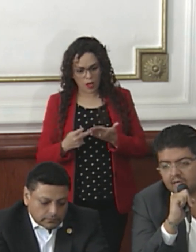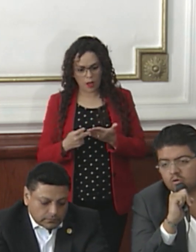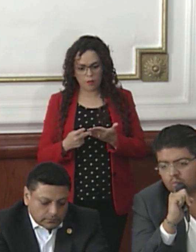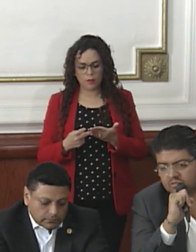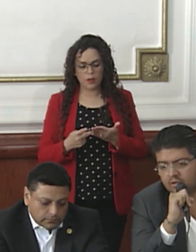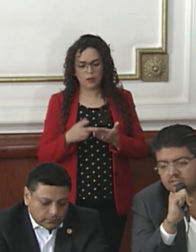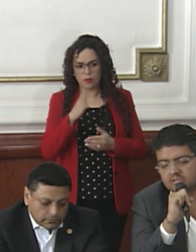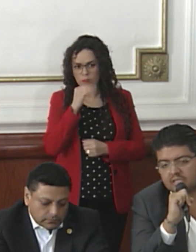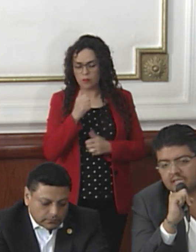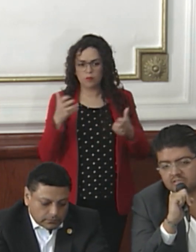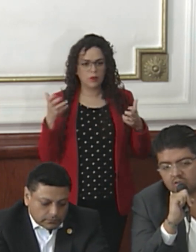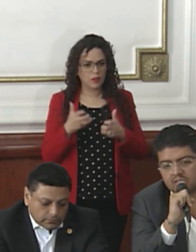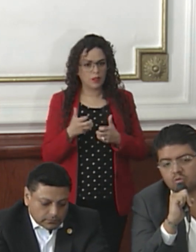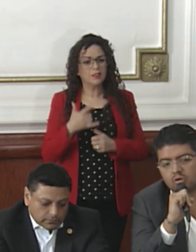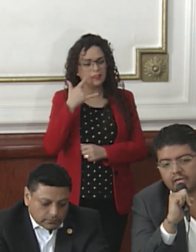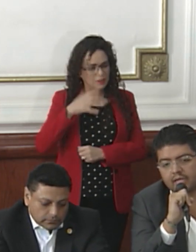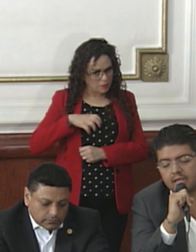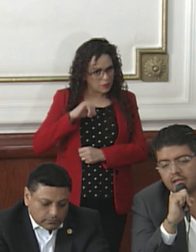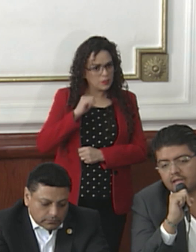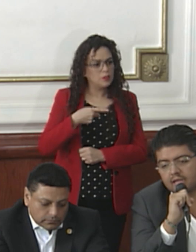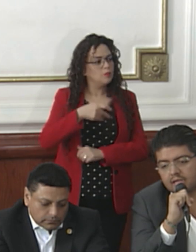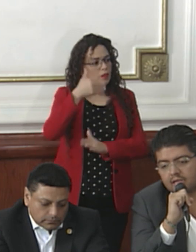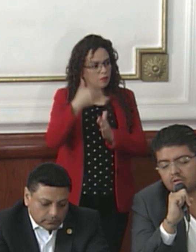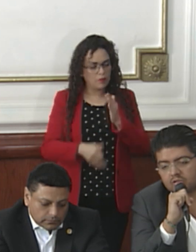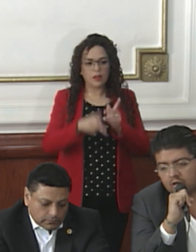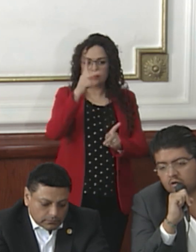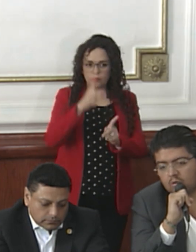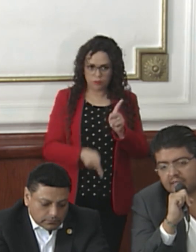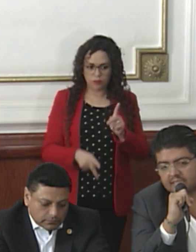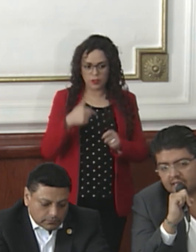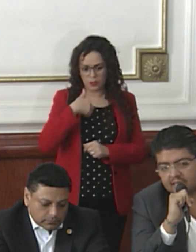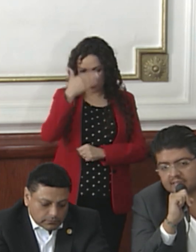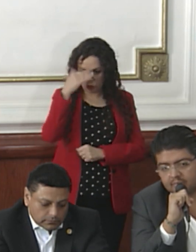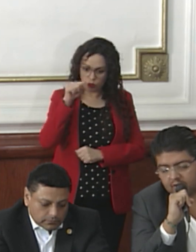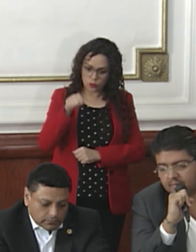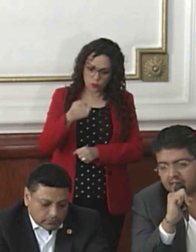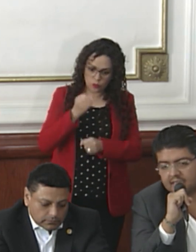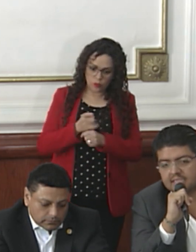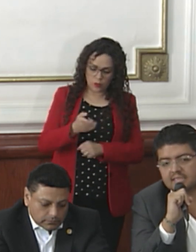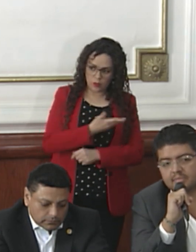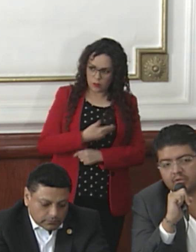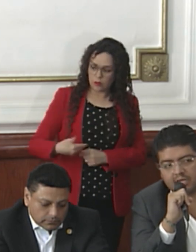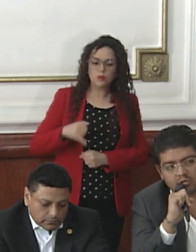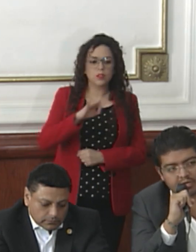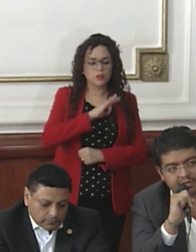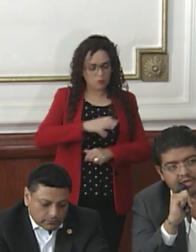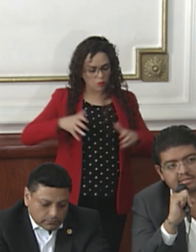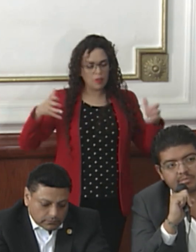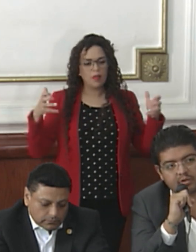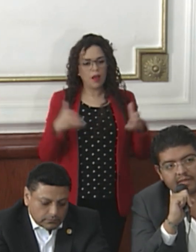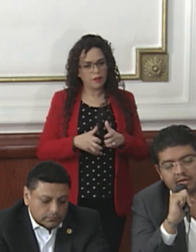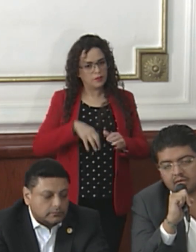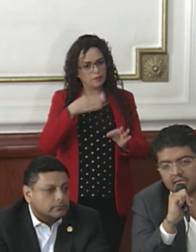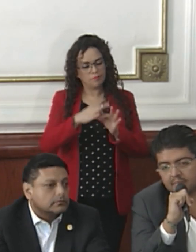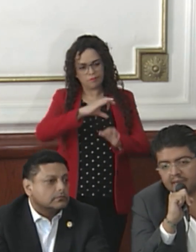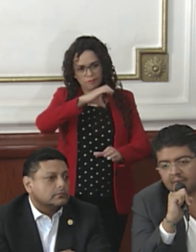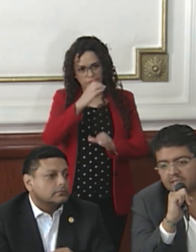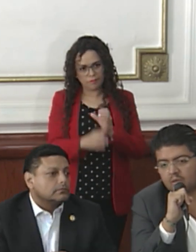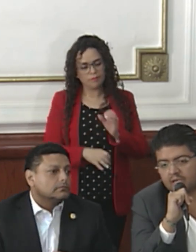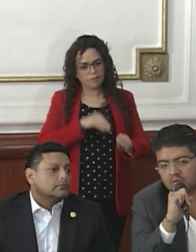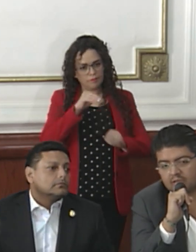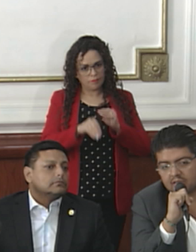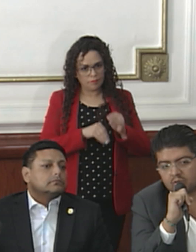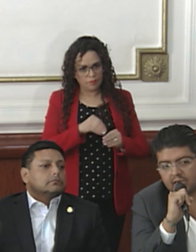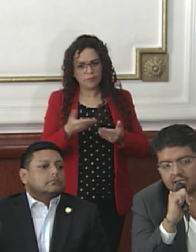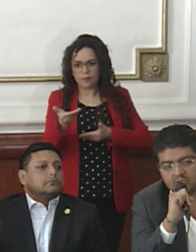materializar, hubo esfuerzos, y estoy seguro que contigo como presidente se podrán materializar, se podrán concretar, se podrá dar el parlamento